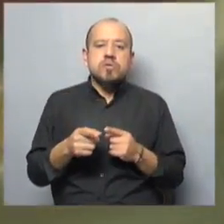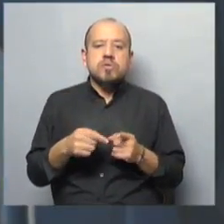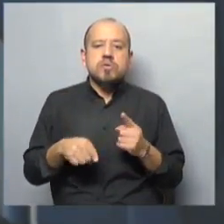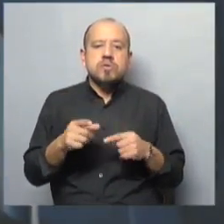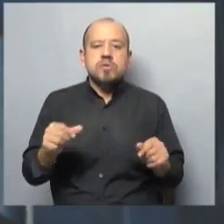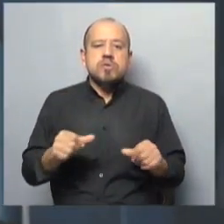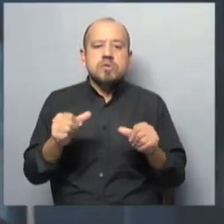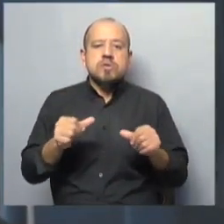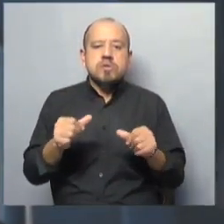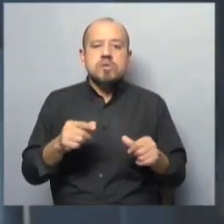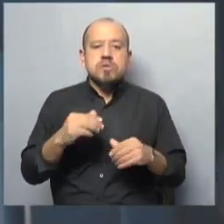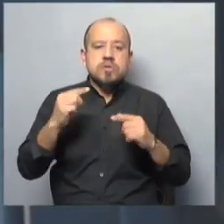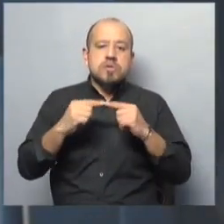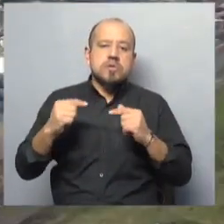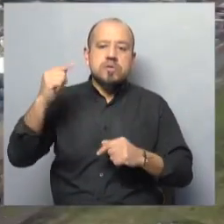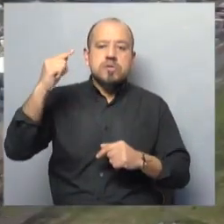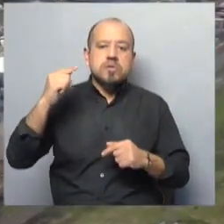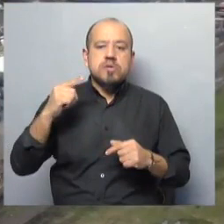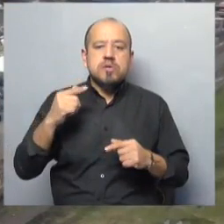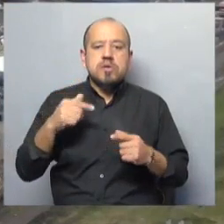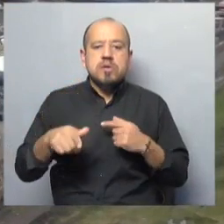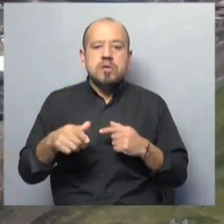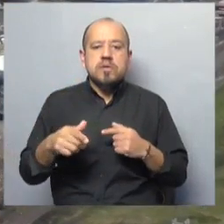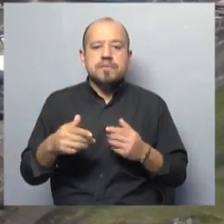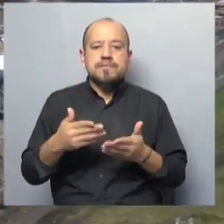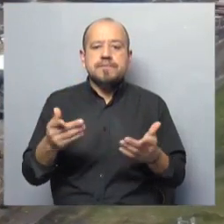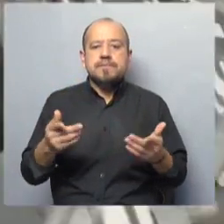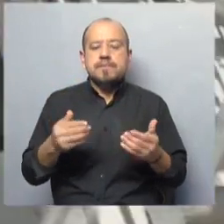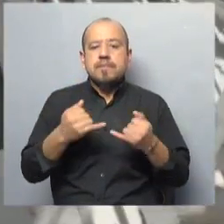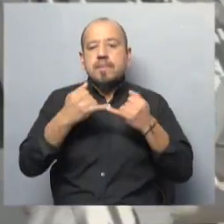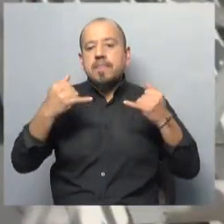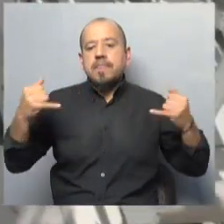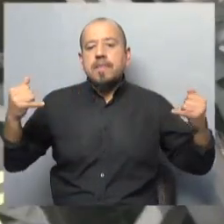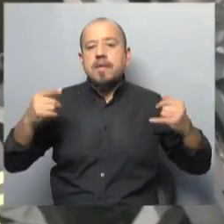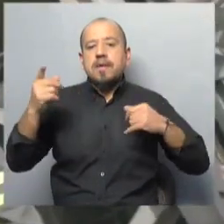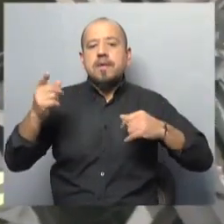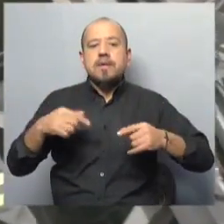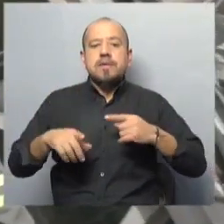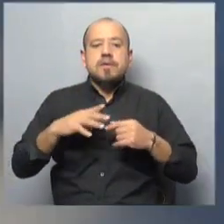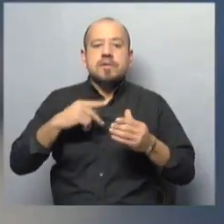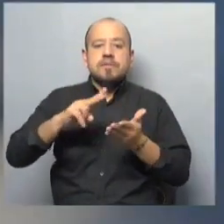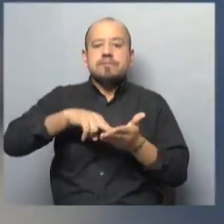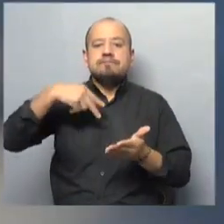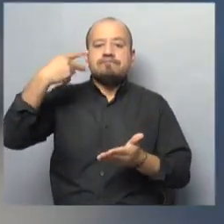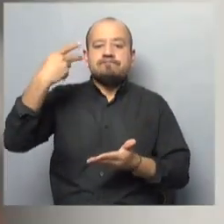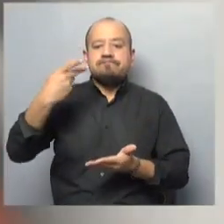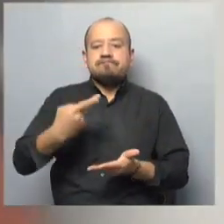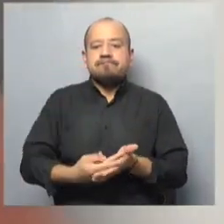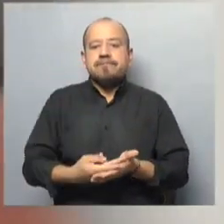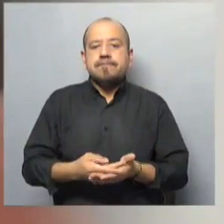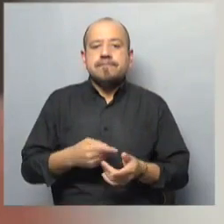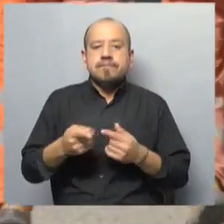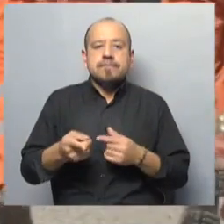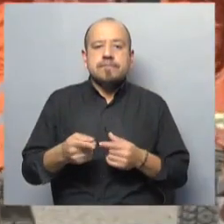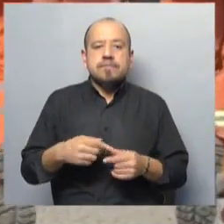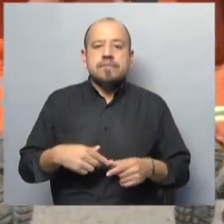estaba realizando tareas de altura con el tensado de cables en la zona de torres de enfriamiento, precipitándose al vacío. El